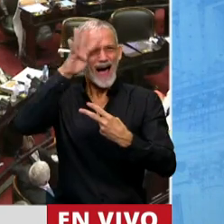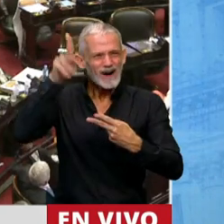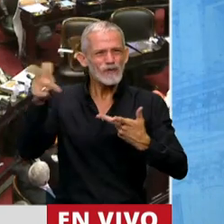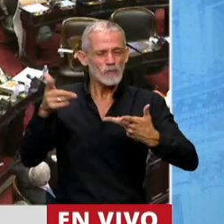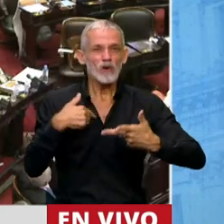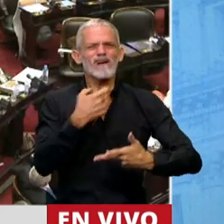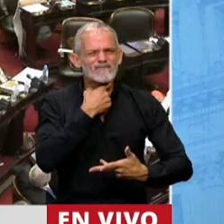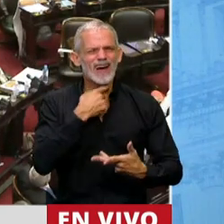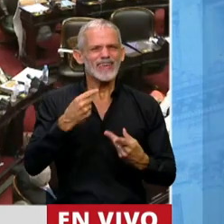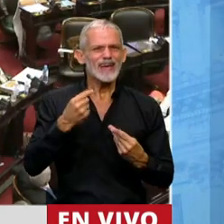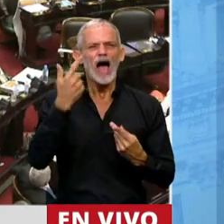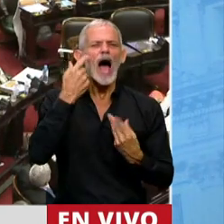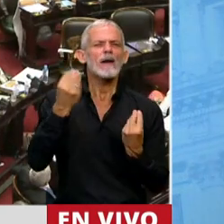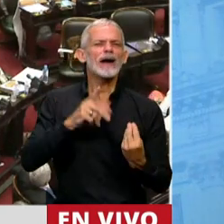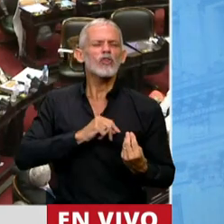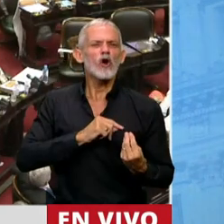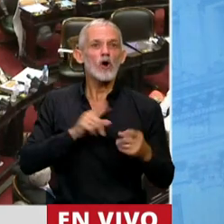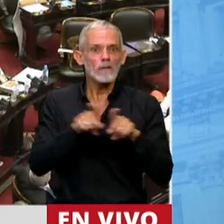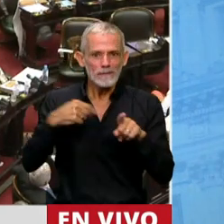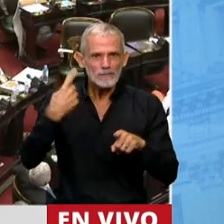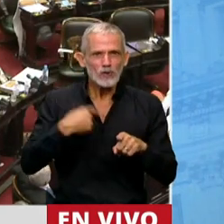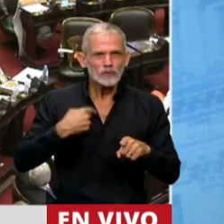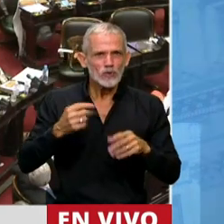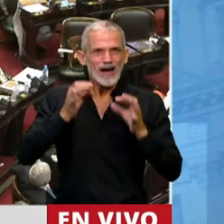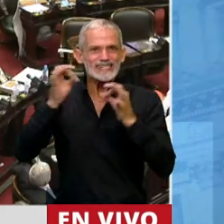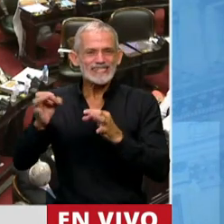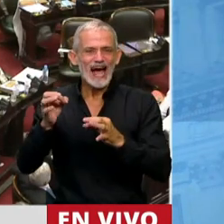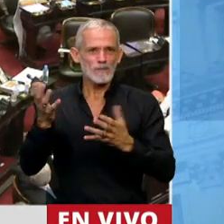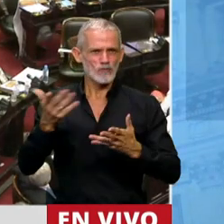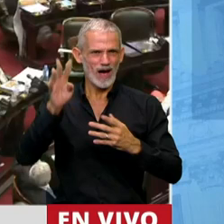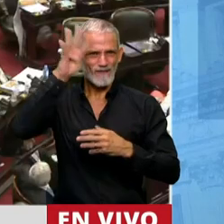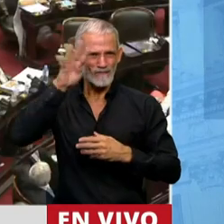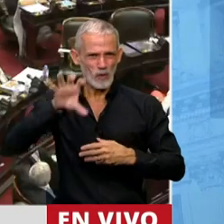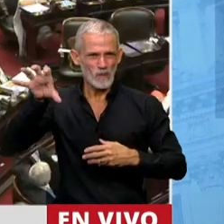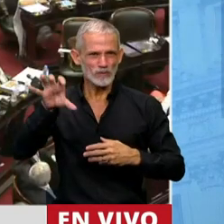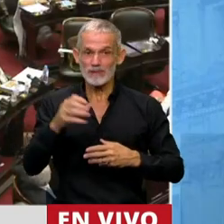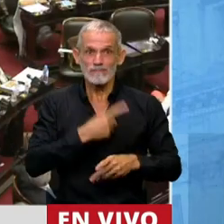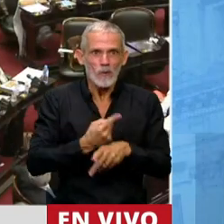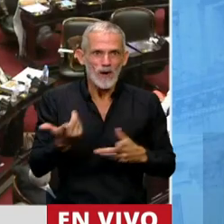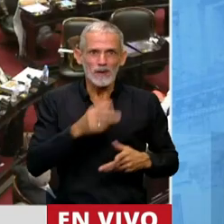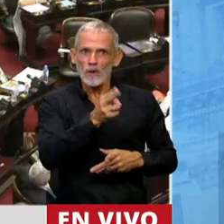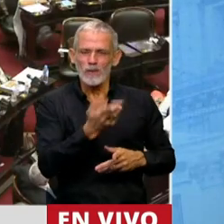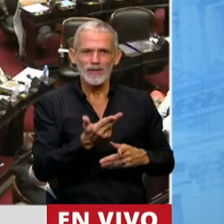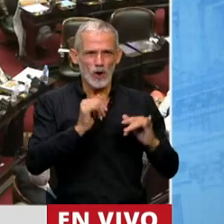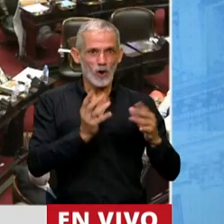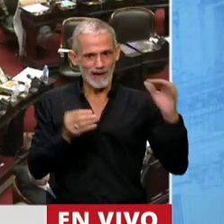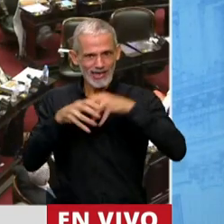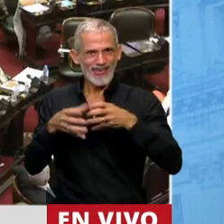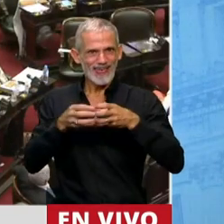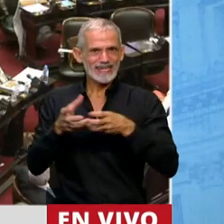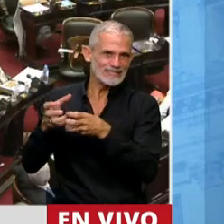y quieren sentir el dolor que sentimos nosotros en Formosa, pero no lo pueden hacer. Y les voy a decir a esos